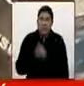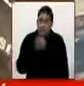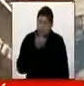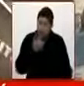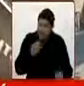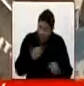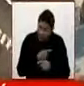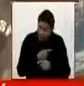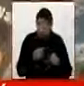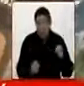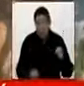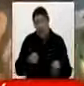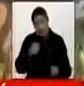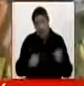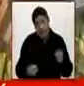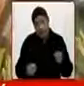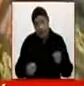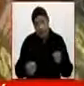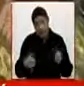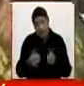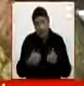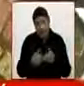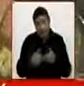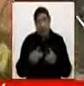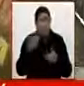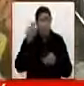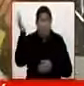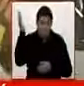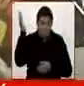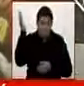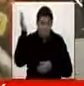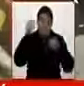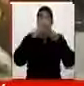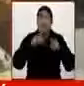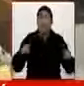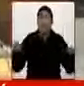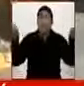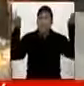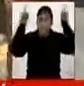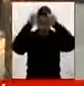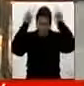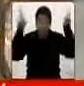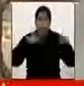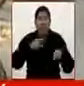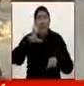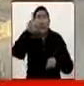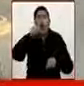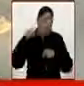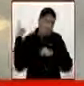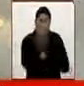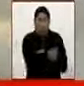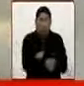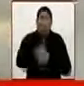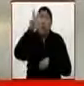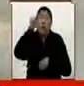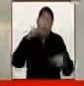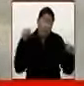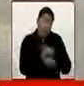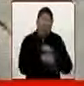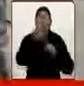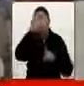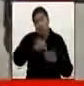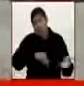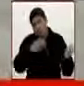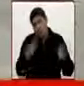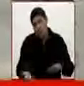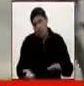Paradójicamente, este vehículo se estrelló a metros de este cartel de la unidad de tránsito que dice: no corras, no mates, no